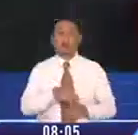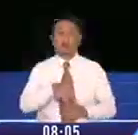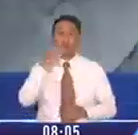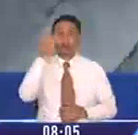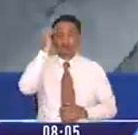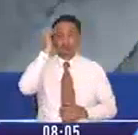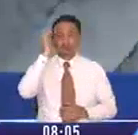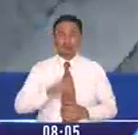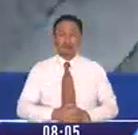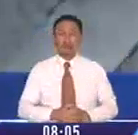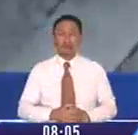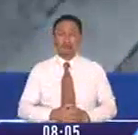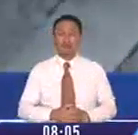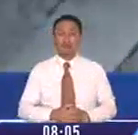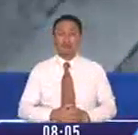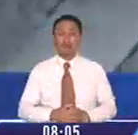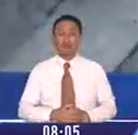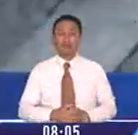consternados.